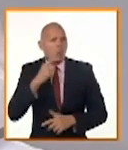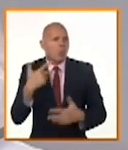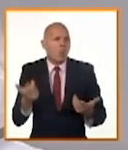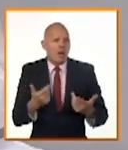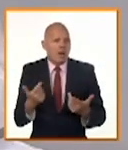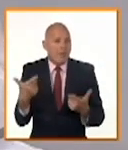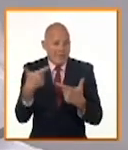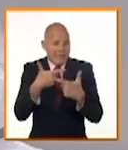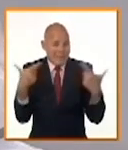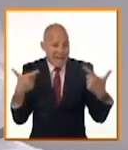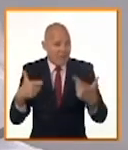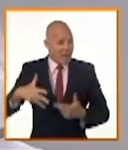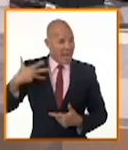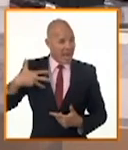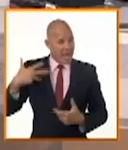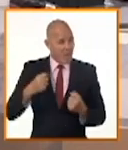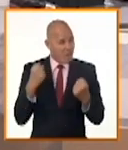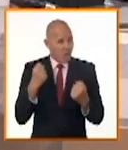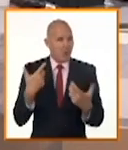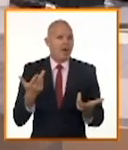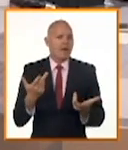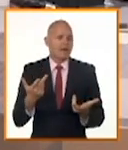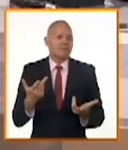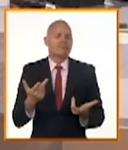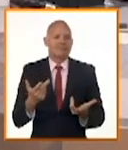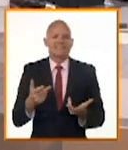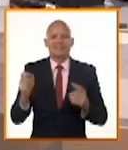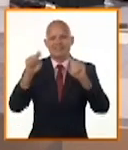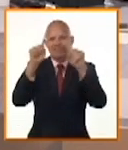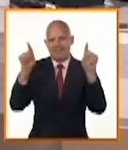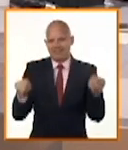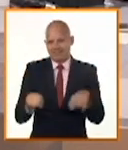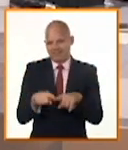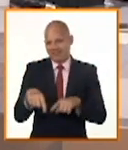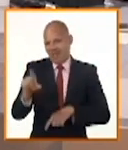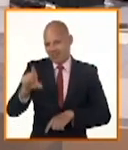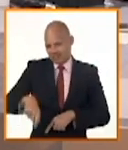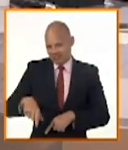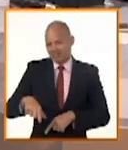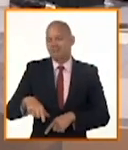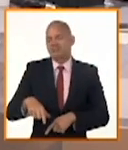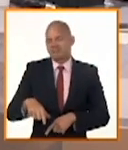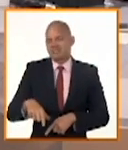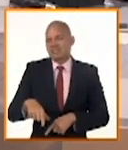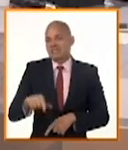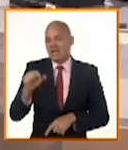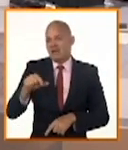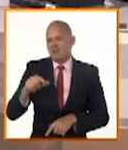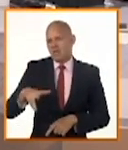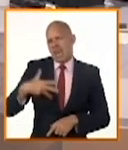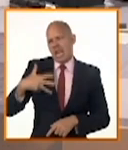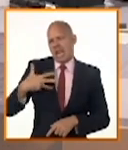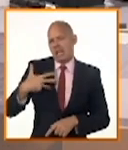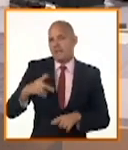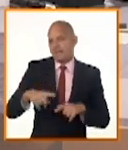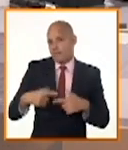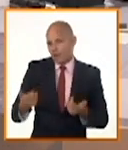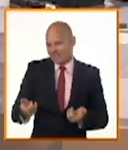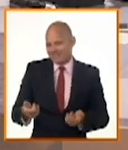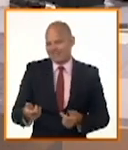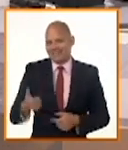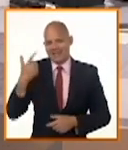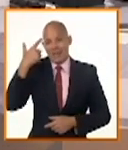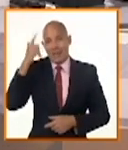si en la misma medida en que como decía el presidente Joaquín tenemos una cultura Todavía de que la tarjeta